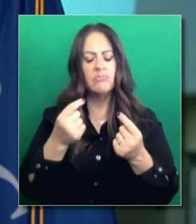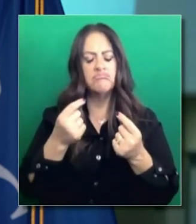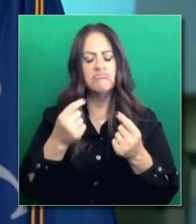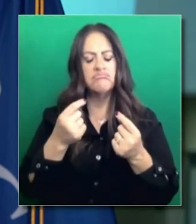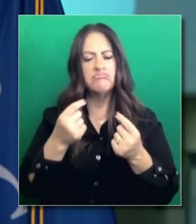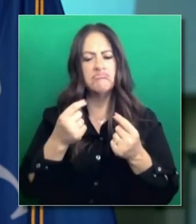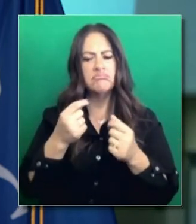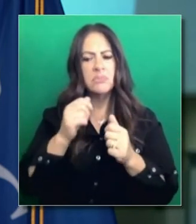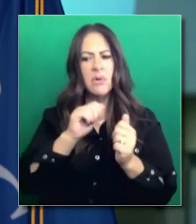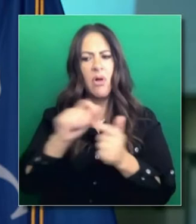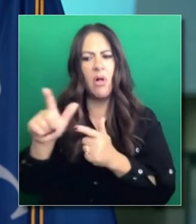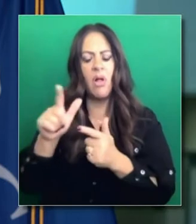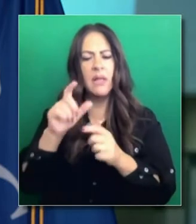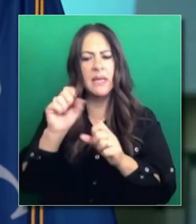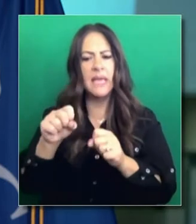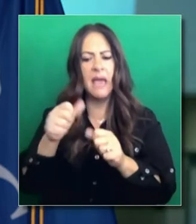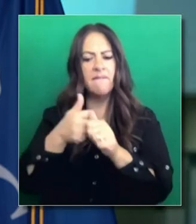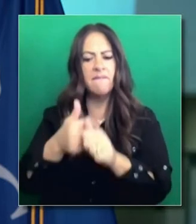en el futuro.